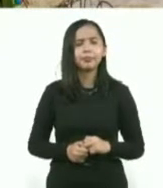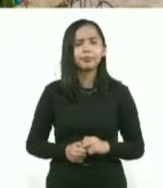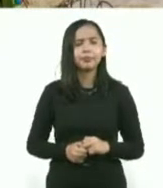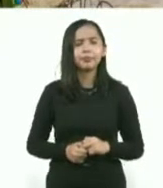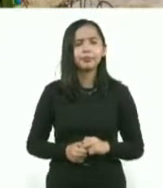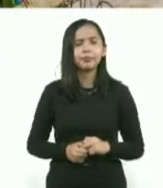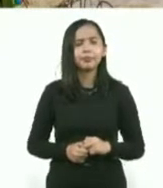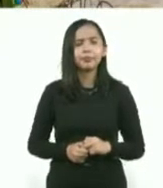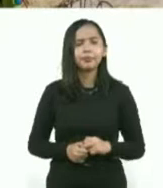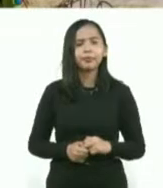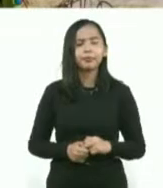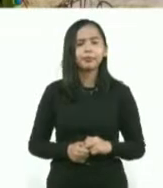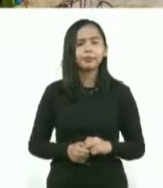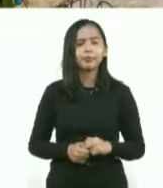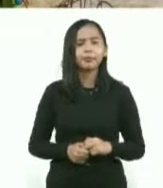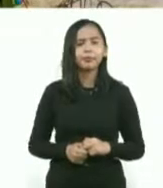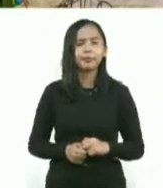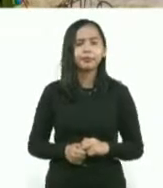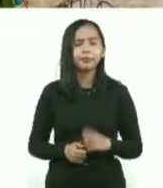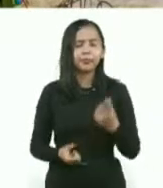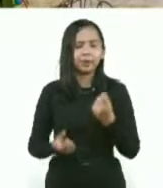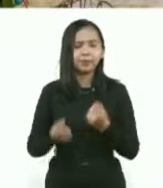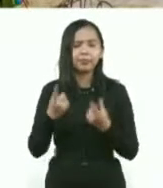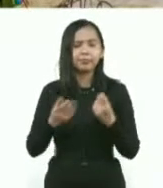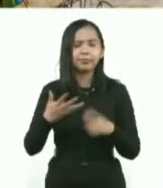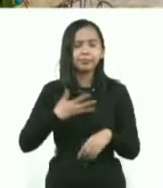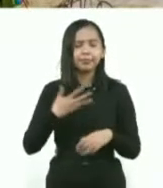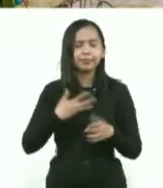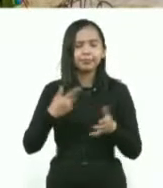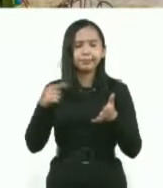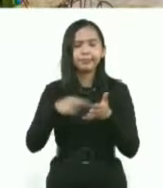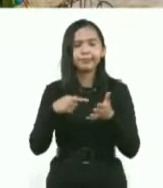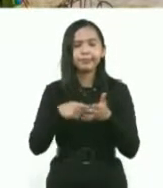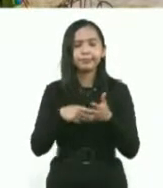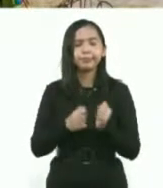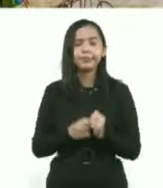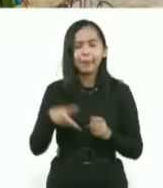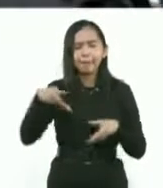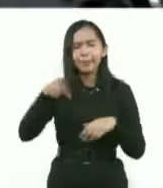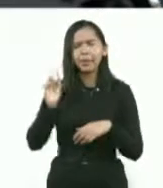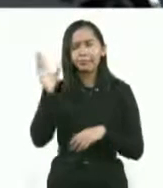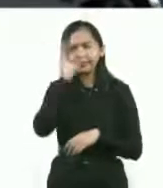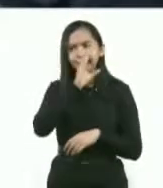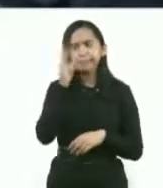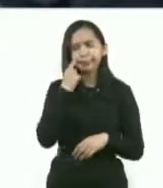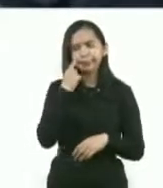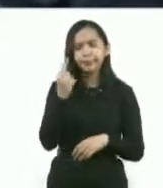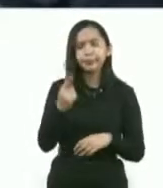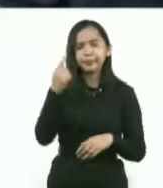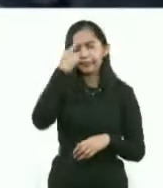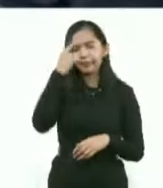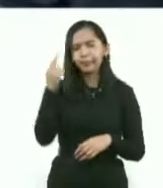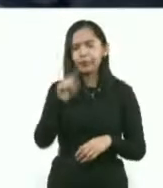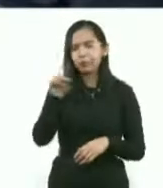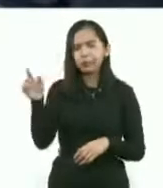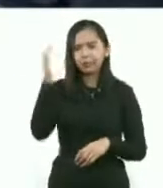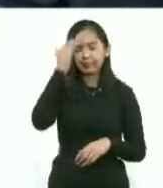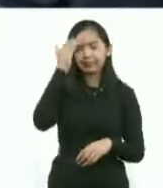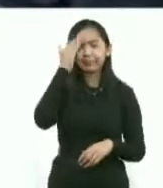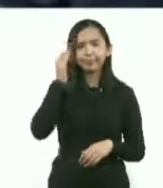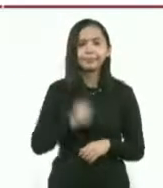Es que hay otra que tiene las señalizaciones arriba, tal vez no esté aquí. Pero les pasamos las fotografías para que las conozcan. Ahí